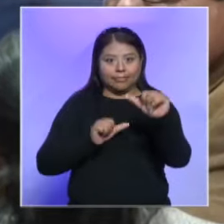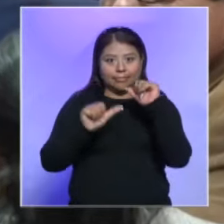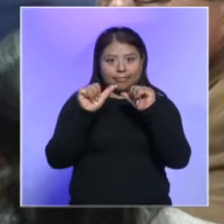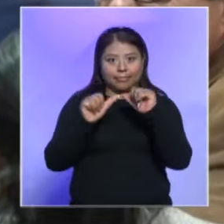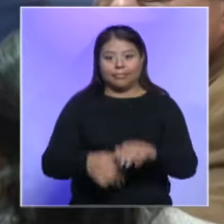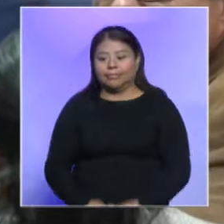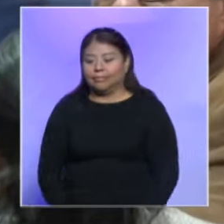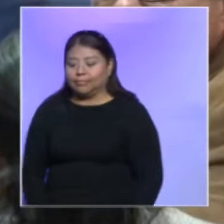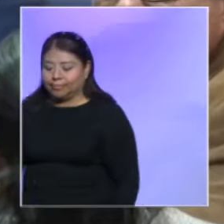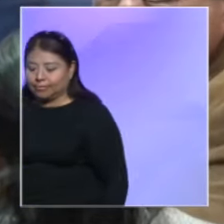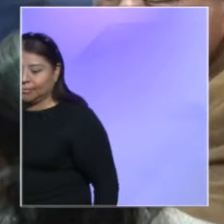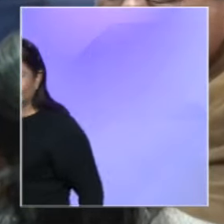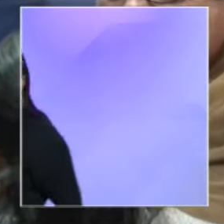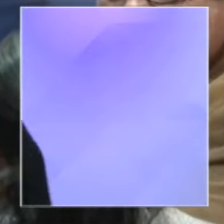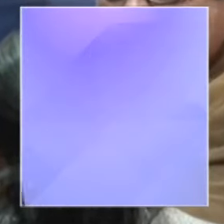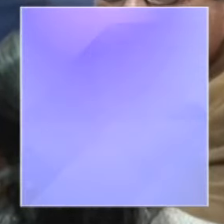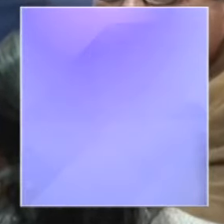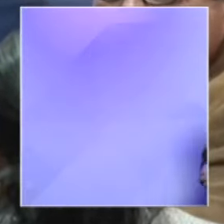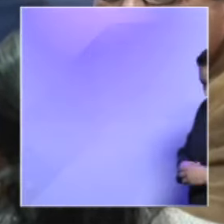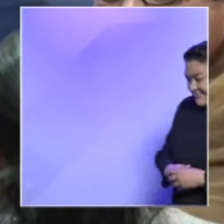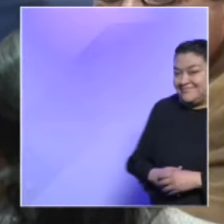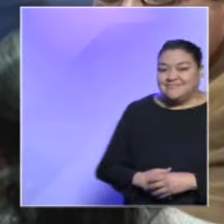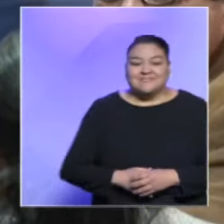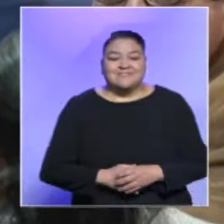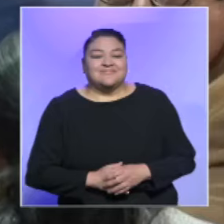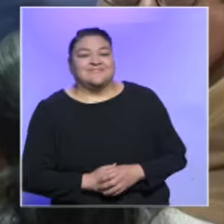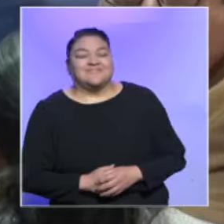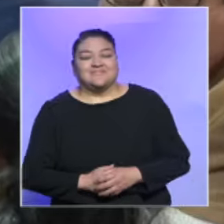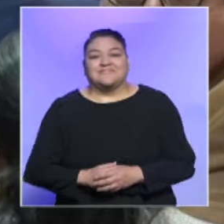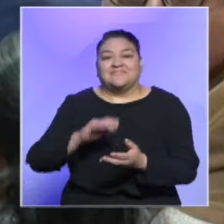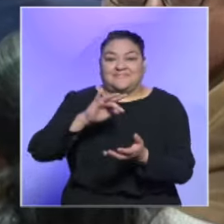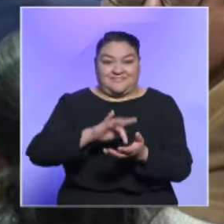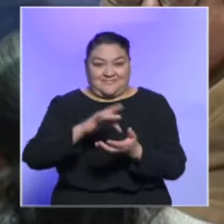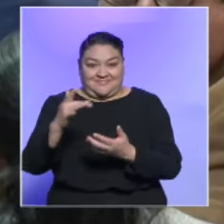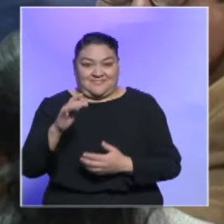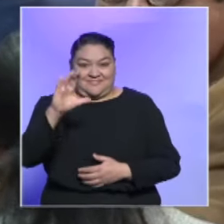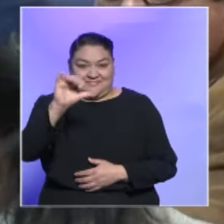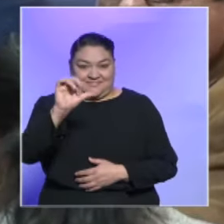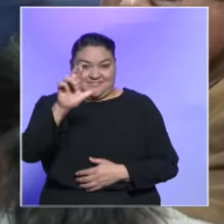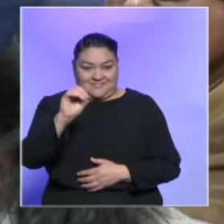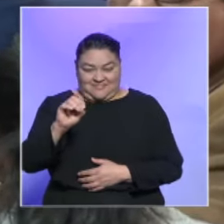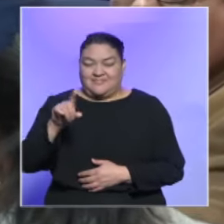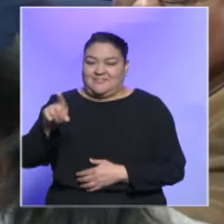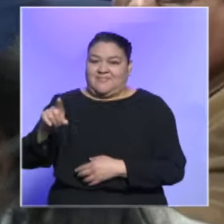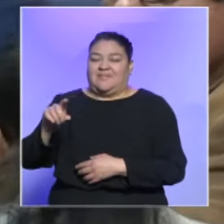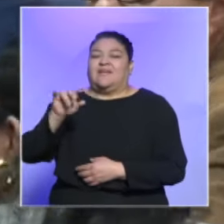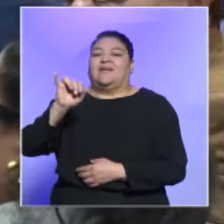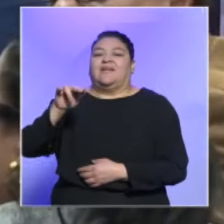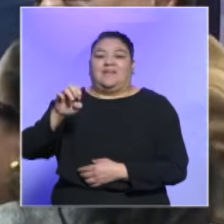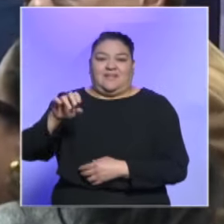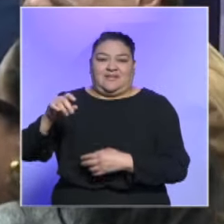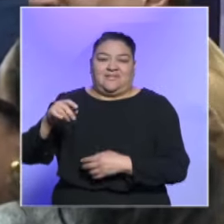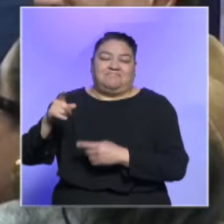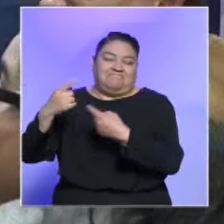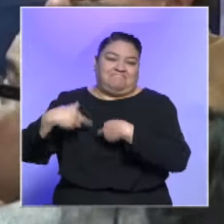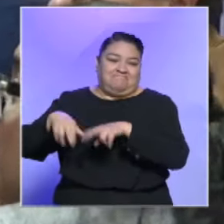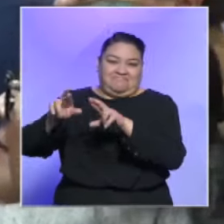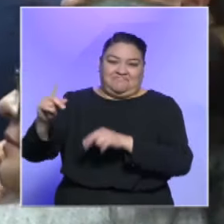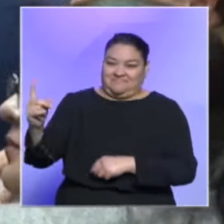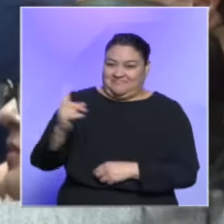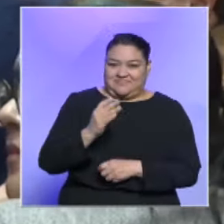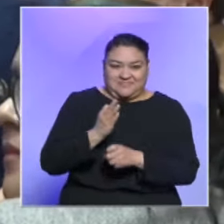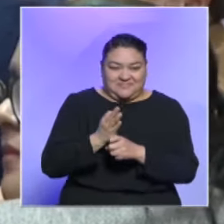Muchas gracias, estimada consejera Carla Humphrey Jordán. Le agradezco al Instituto Nacional Electoral por tu conducto, acompañarnos en este